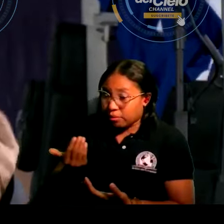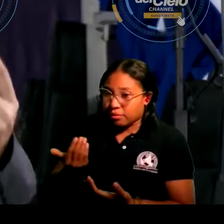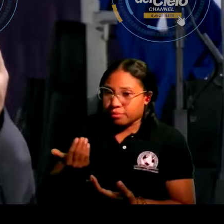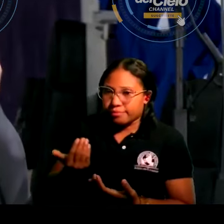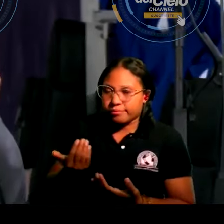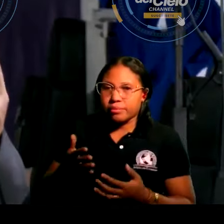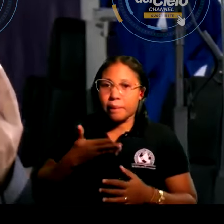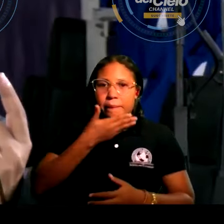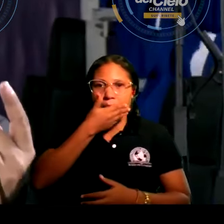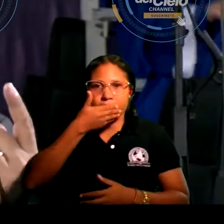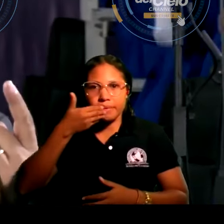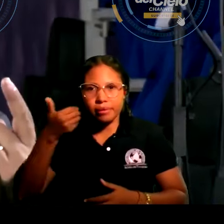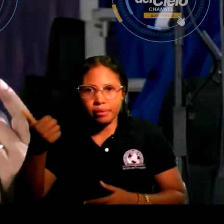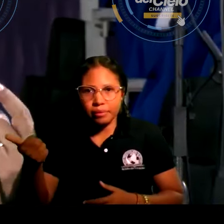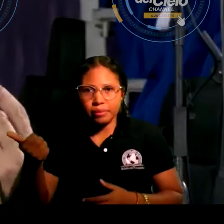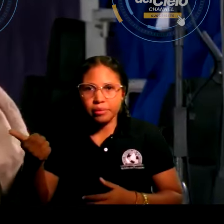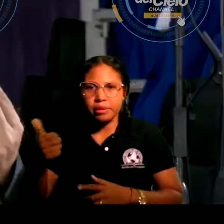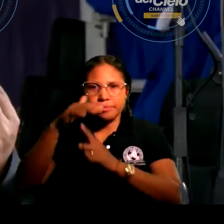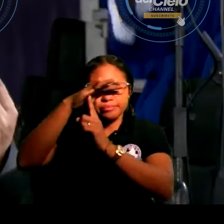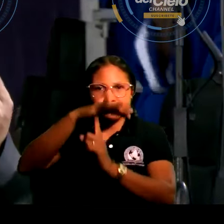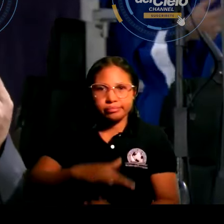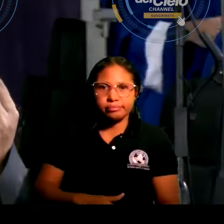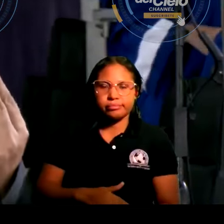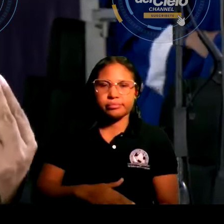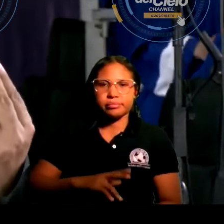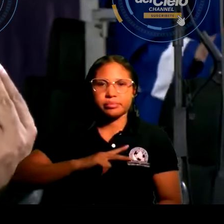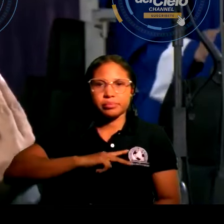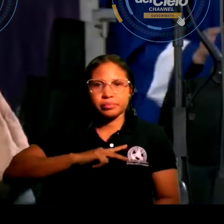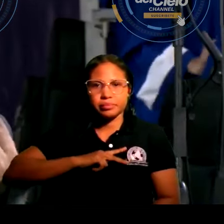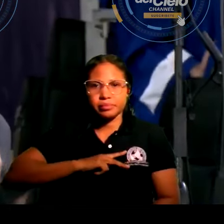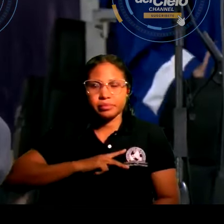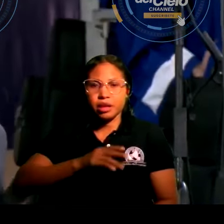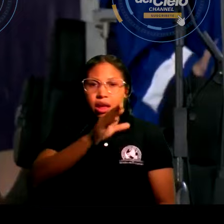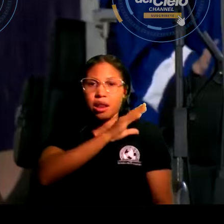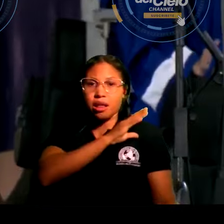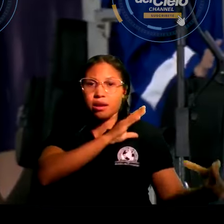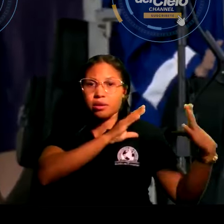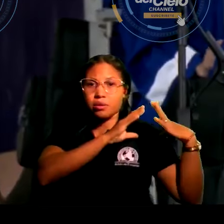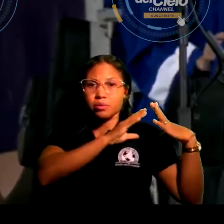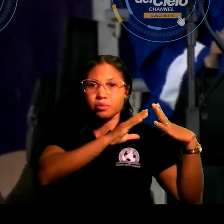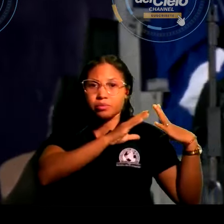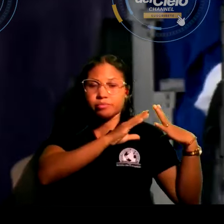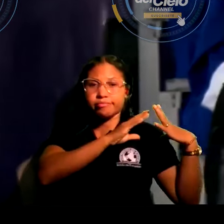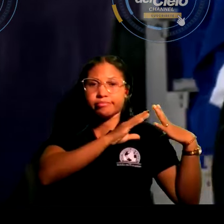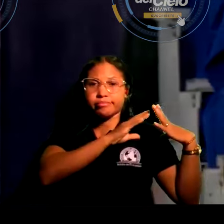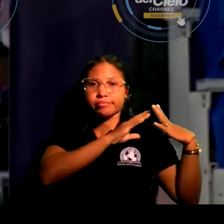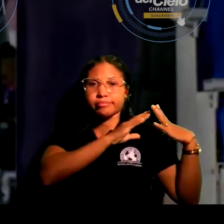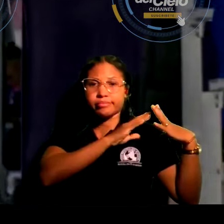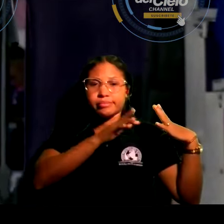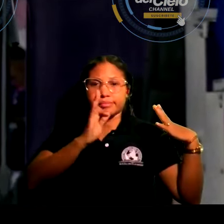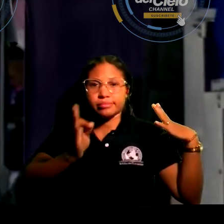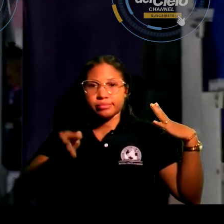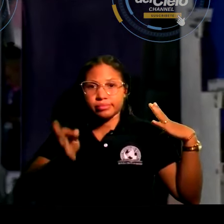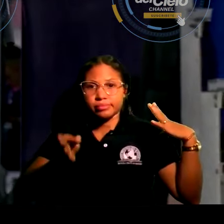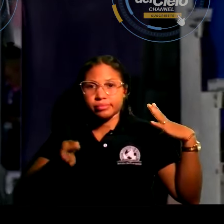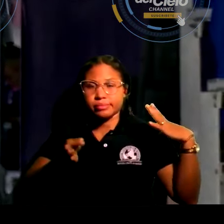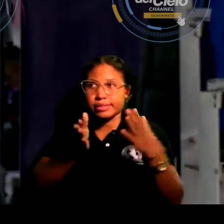niéguese a sí mismo, tome su cruz cada día y